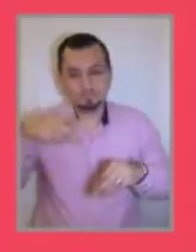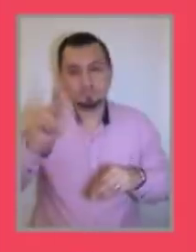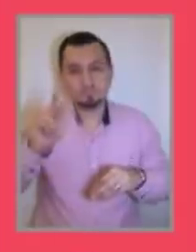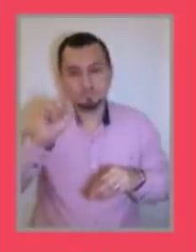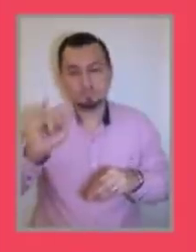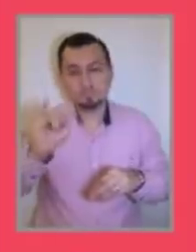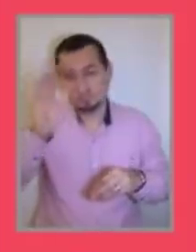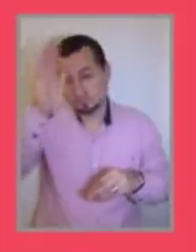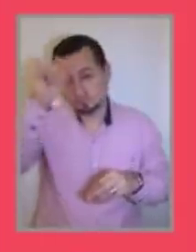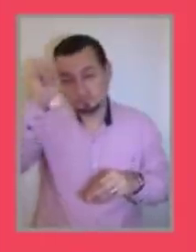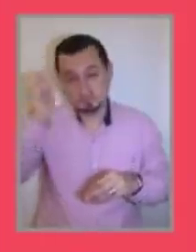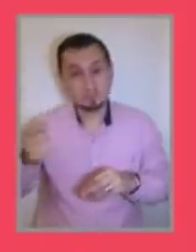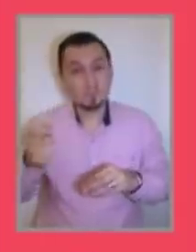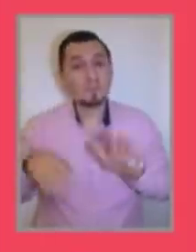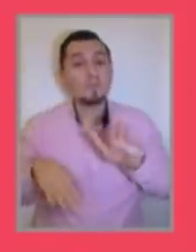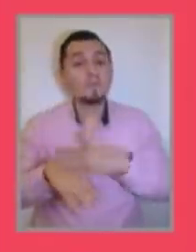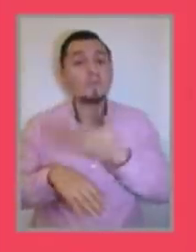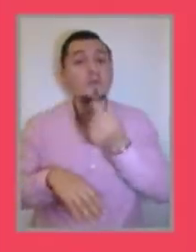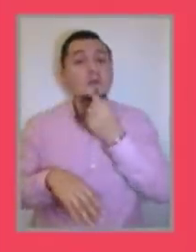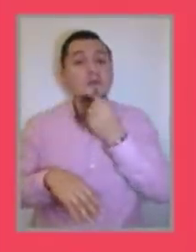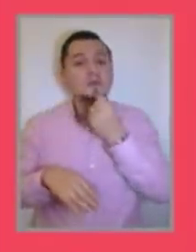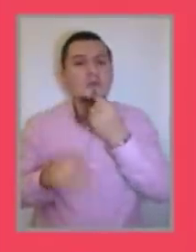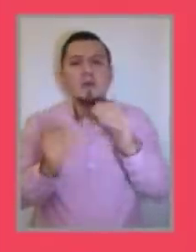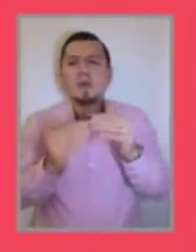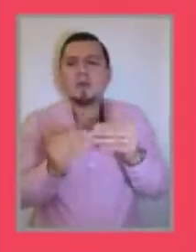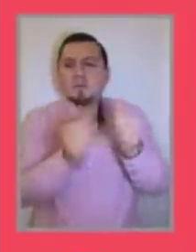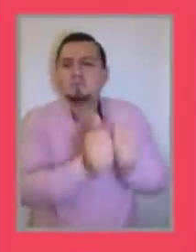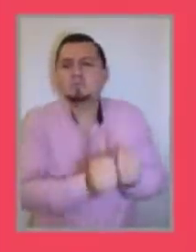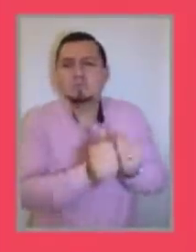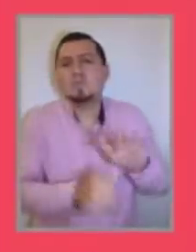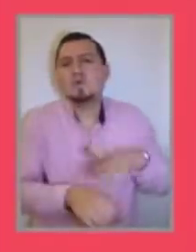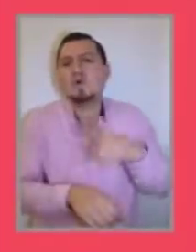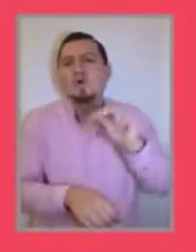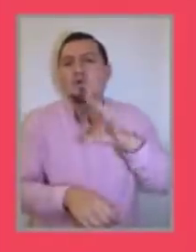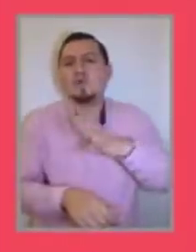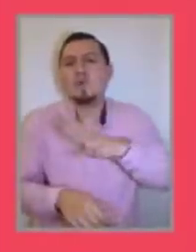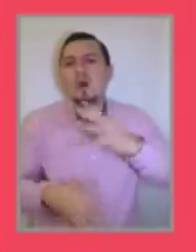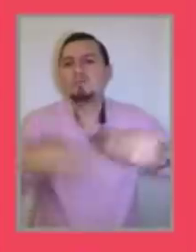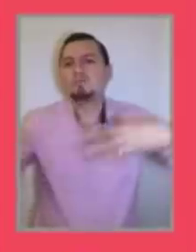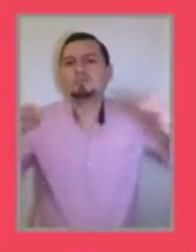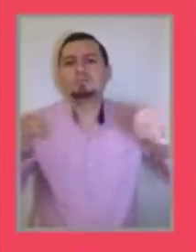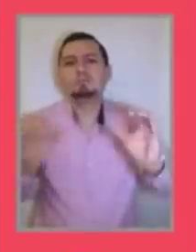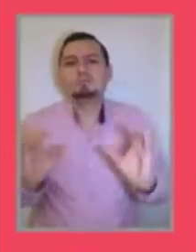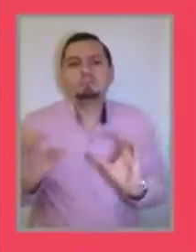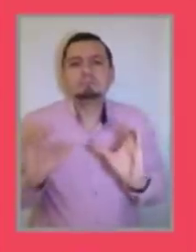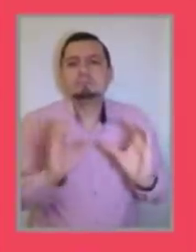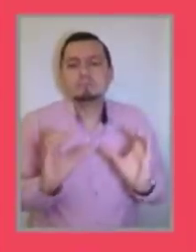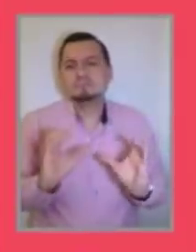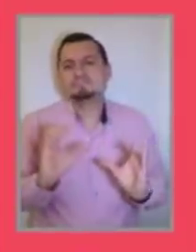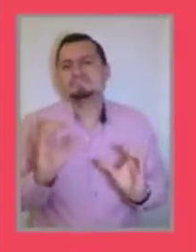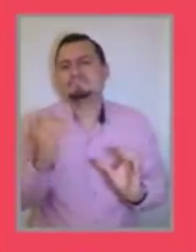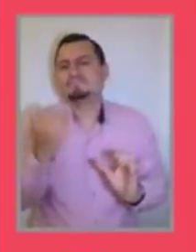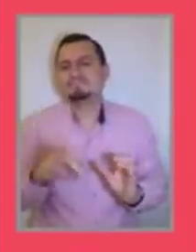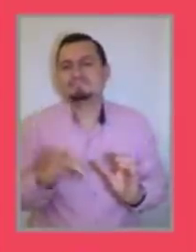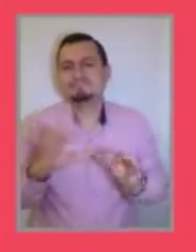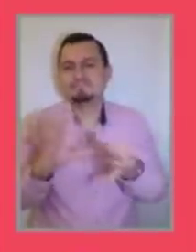asunto que tenga que ver con que los niños estén encerrados en sus casas, sino con lo que ya se explicaba aquí en